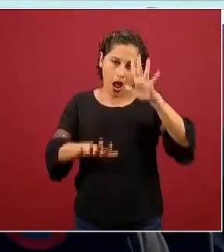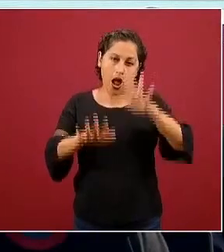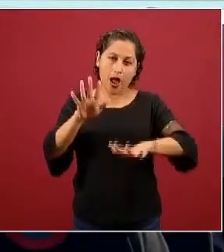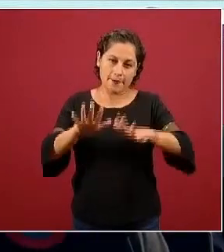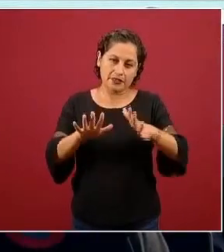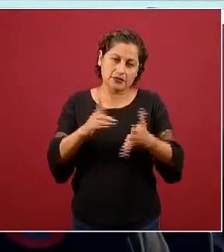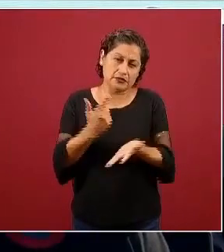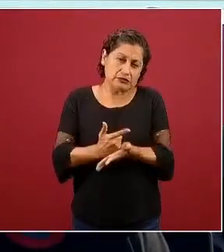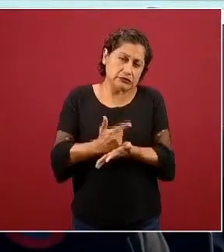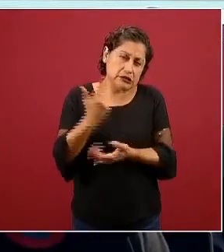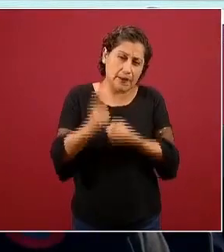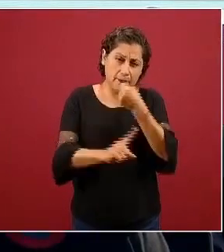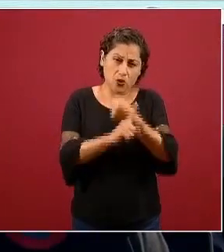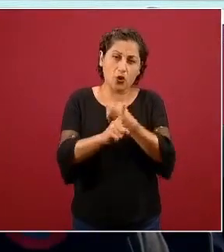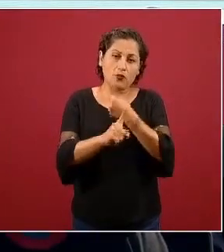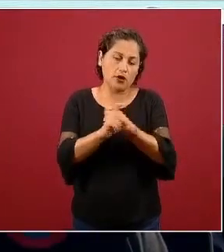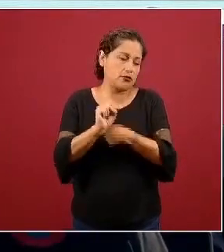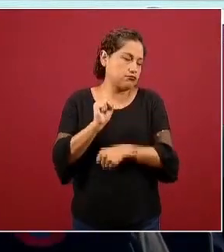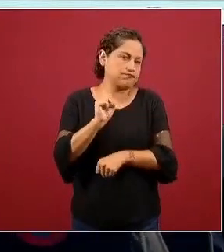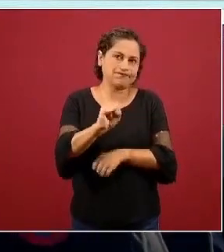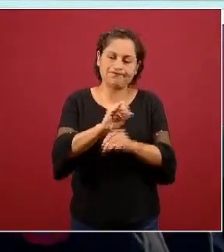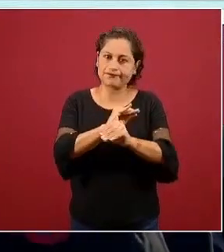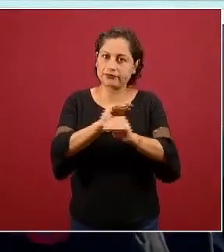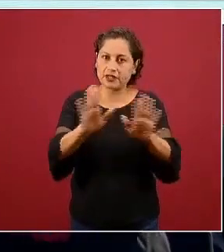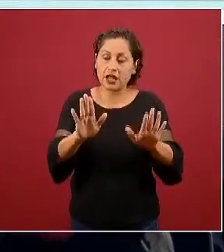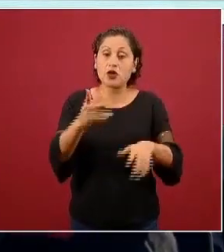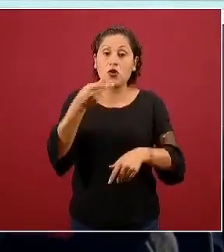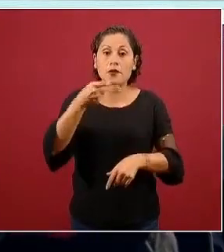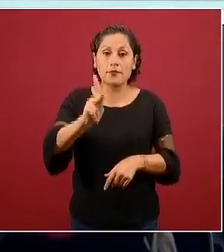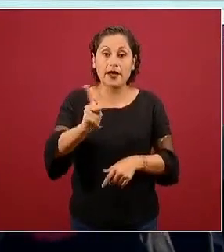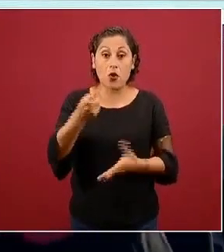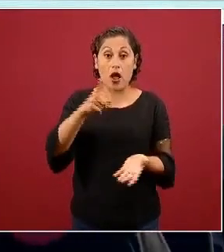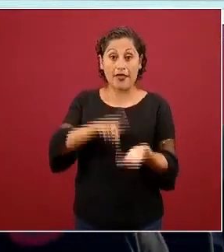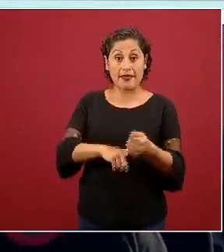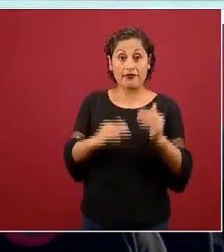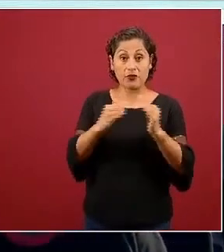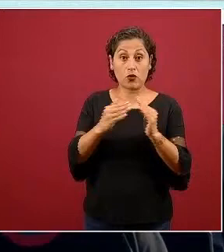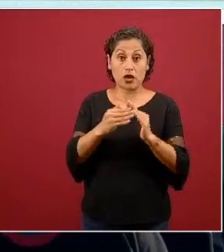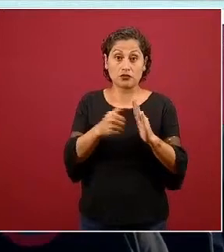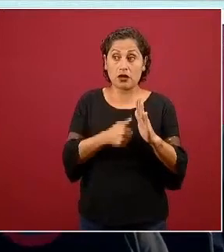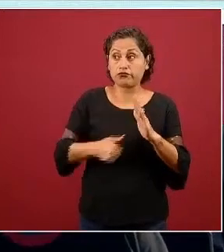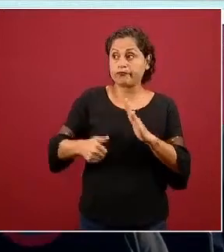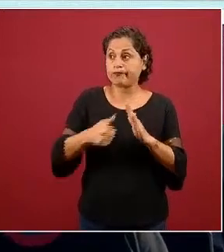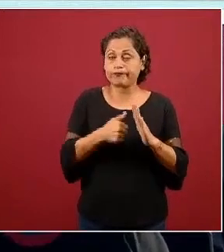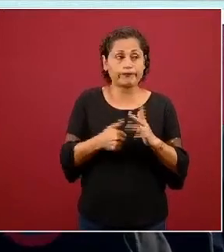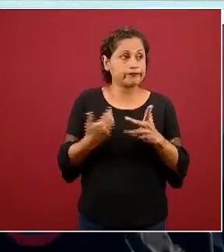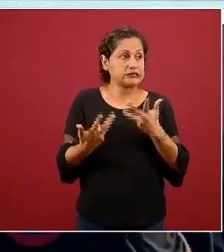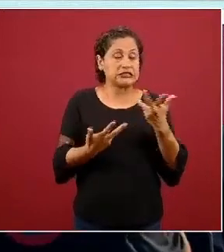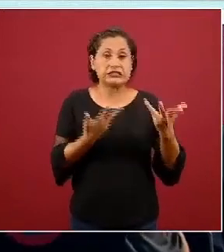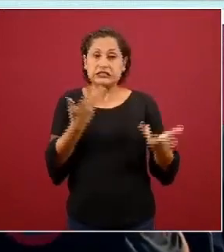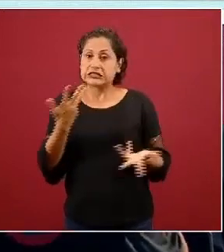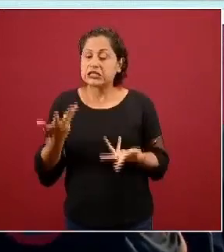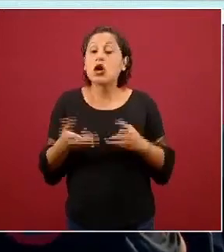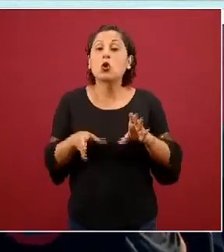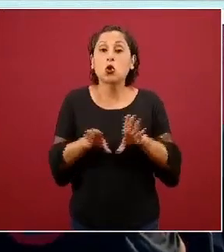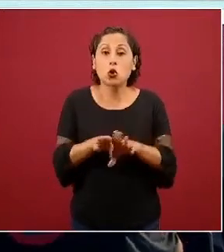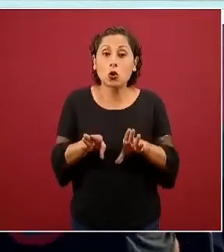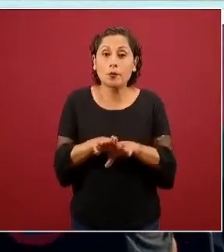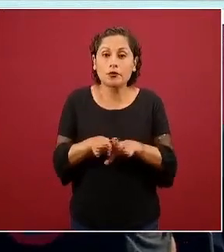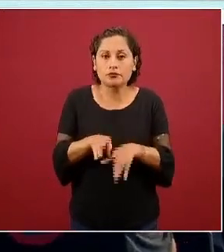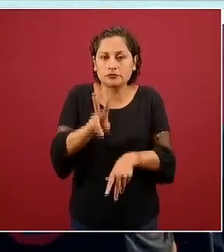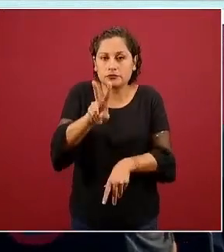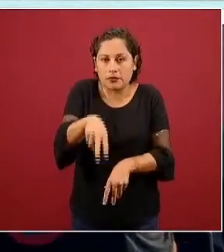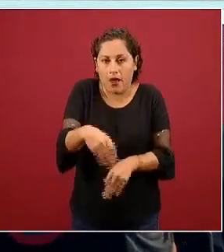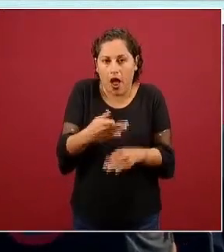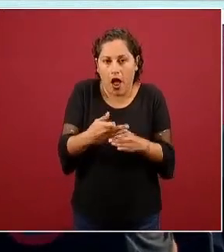más graves. Entonces, ya que estoy en casa, pues tengo pocas estrategias. No tengo